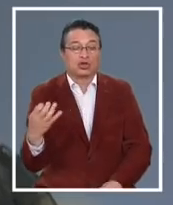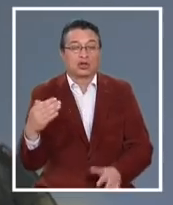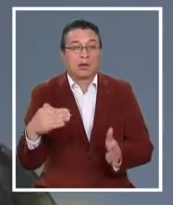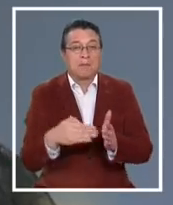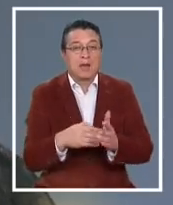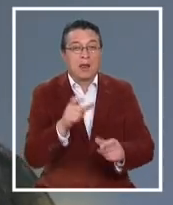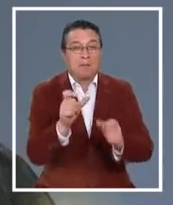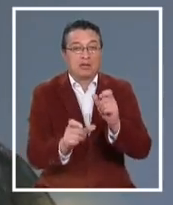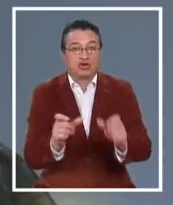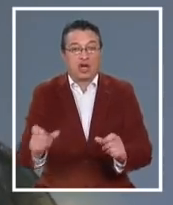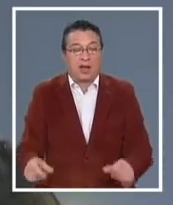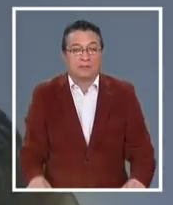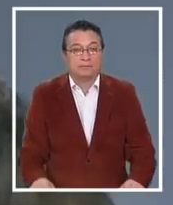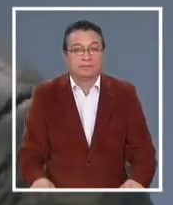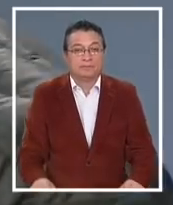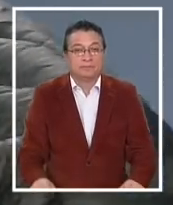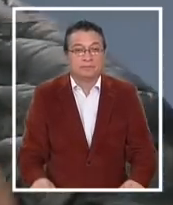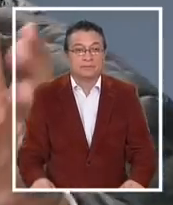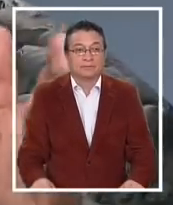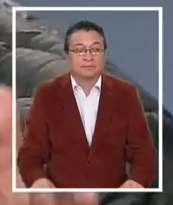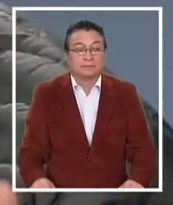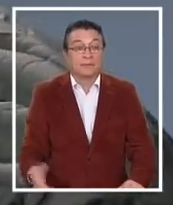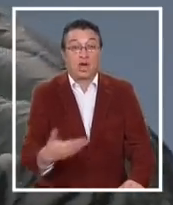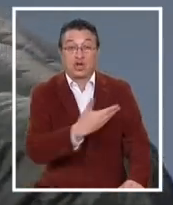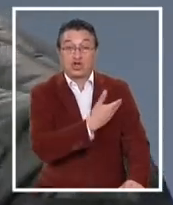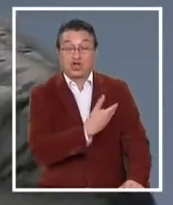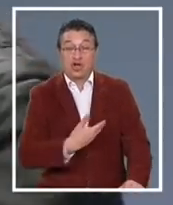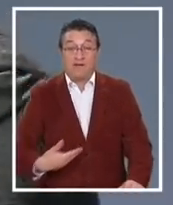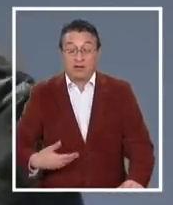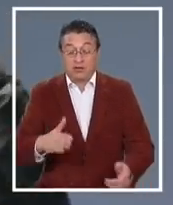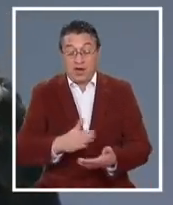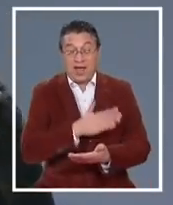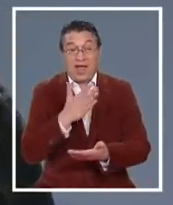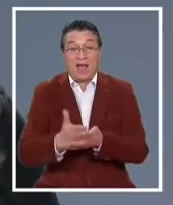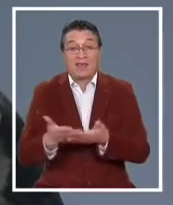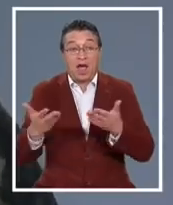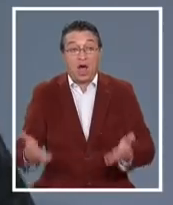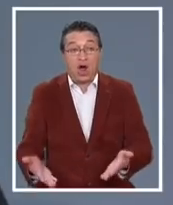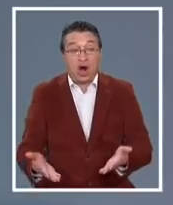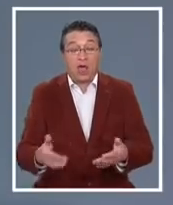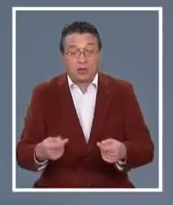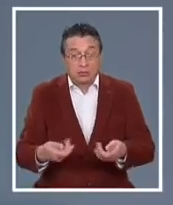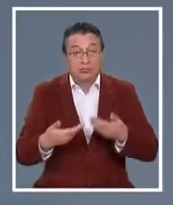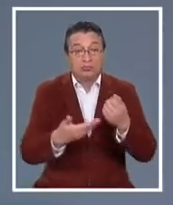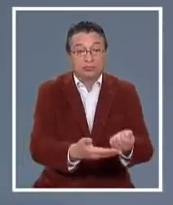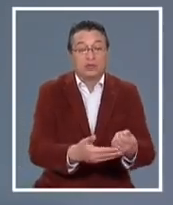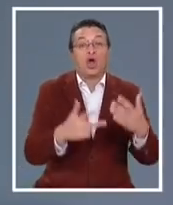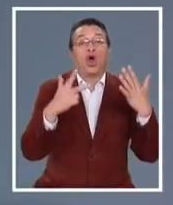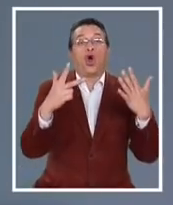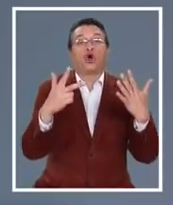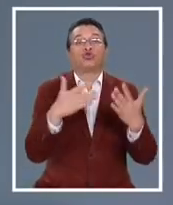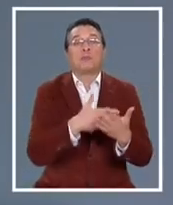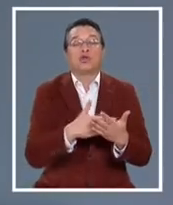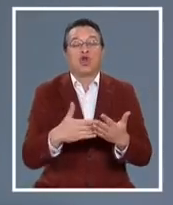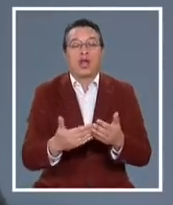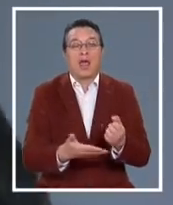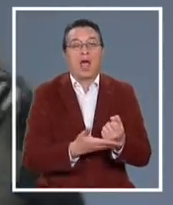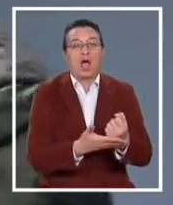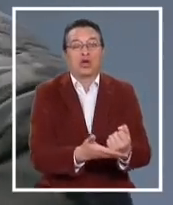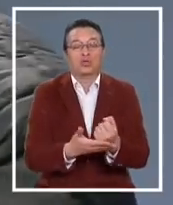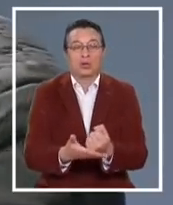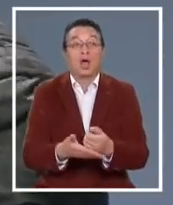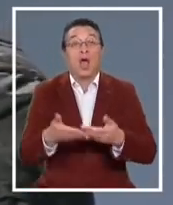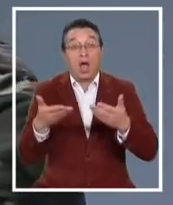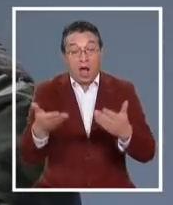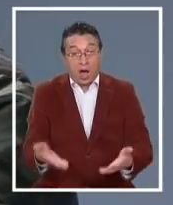14.400.000 personas. El gobierno hasta ahora ha llegado más o menos a los 8 millones.